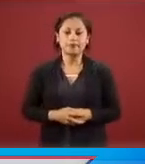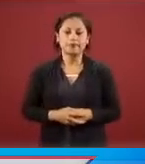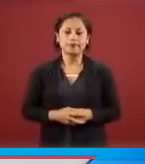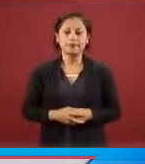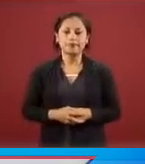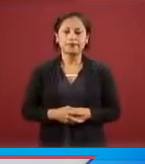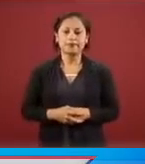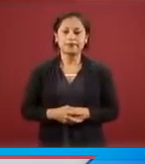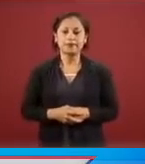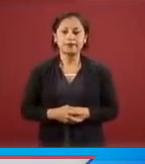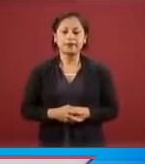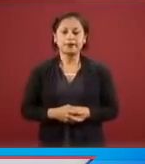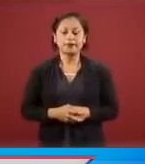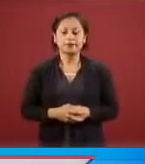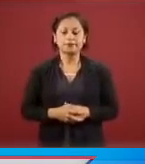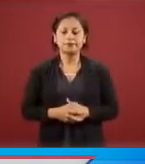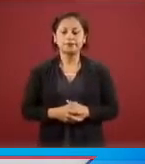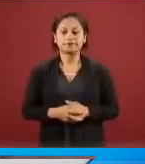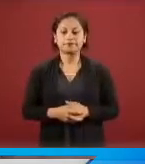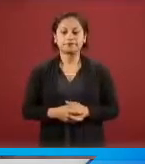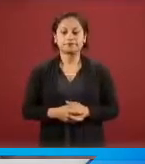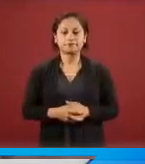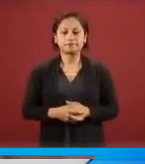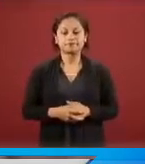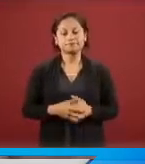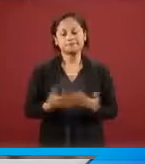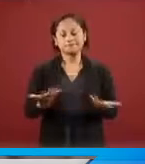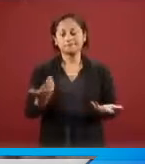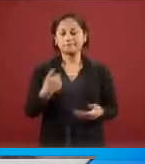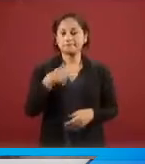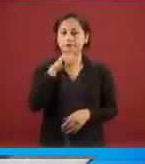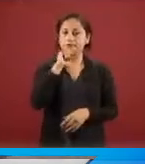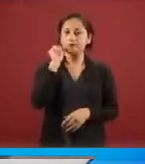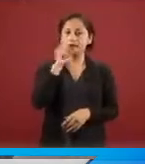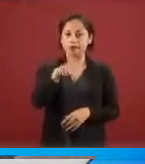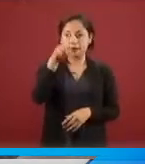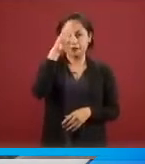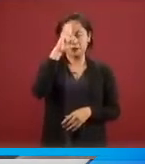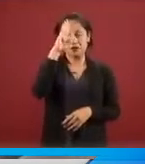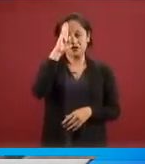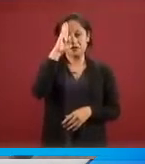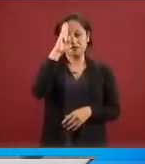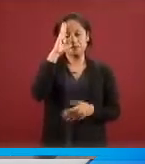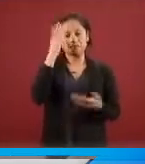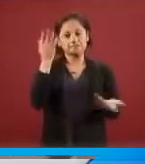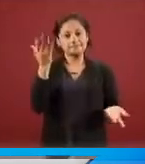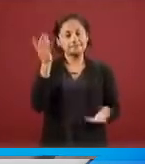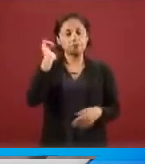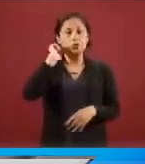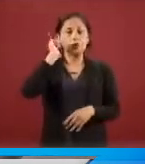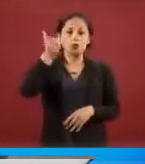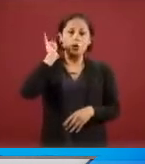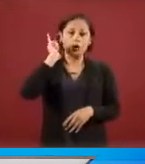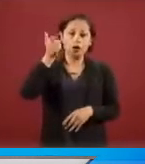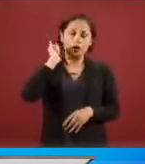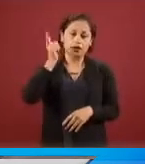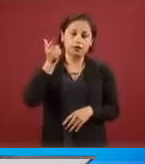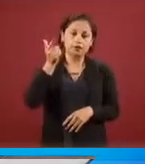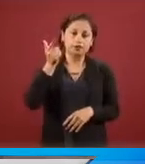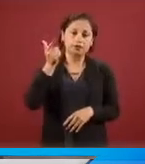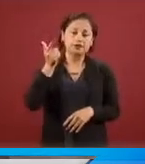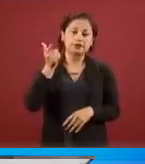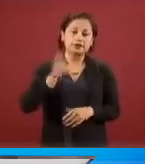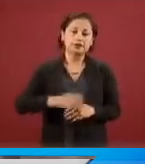El presidente pide liberación de Julian Assange, fundador de Wikileaks, esto al ser cuestionado sobre el encarcelamiento de quien revelara miles